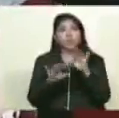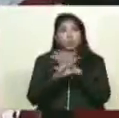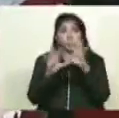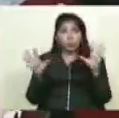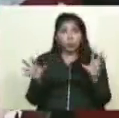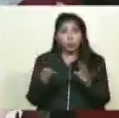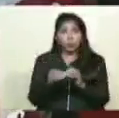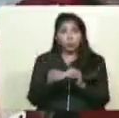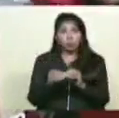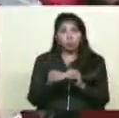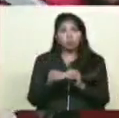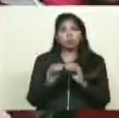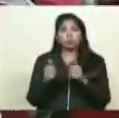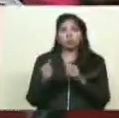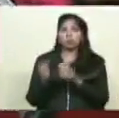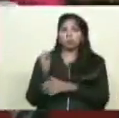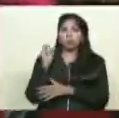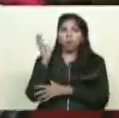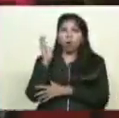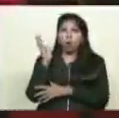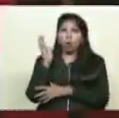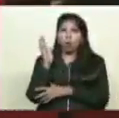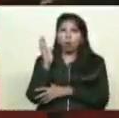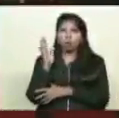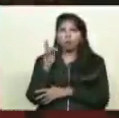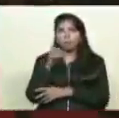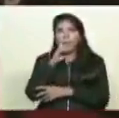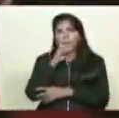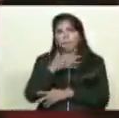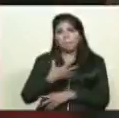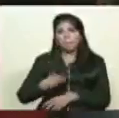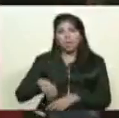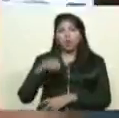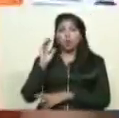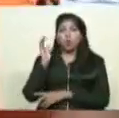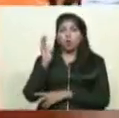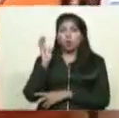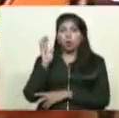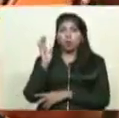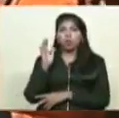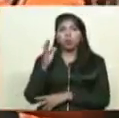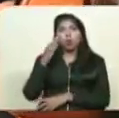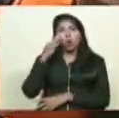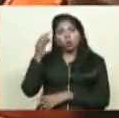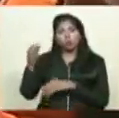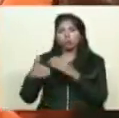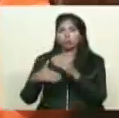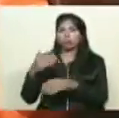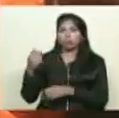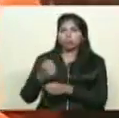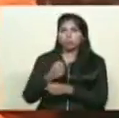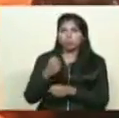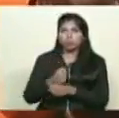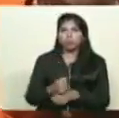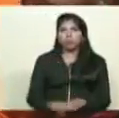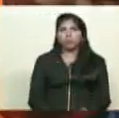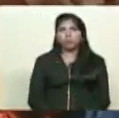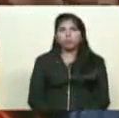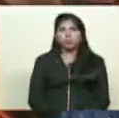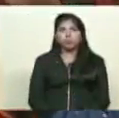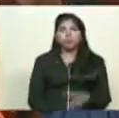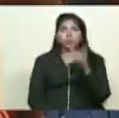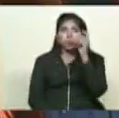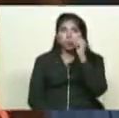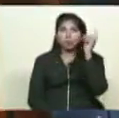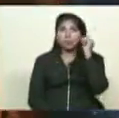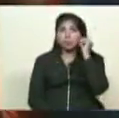parte del presidente de la República, Nicolás Maduro, el Congreso de los Consejos Productivos de los Trabajadores y Trabajadoras.